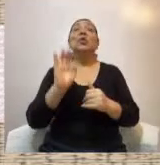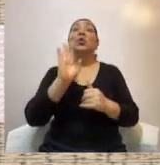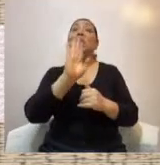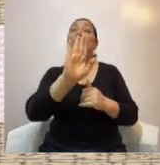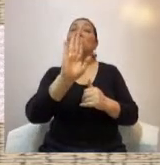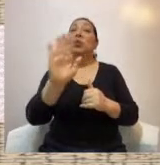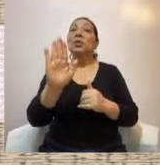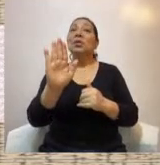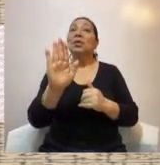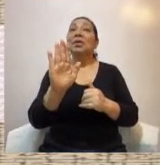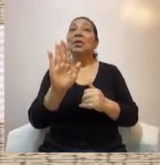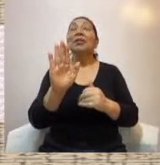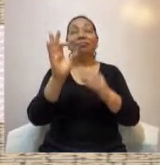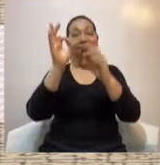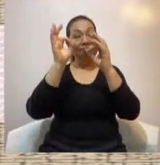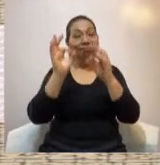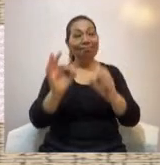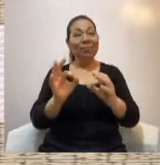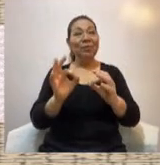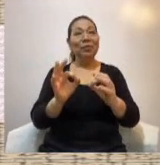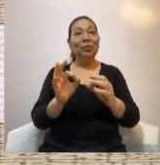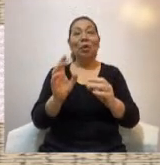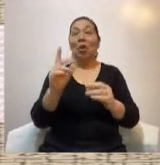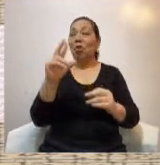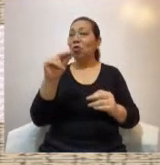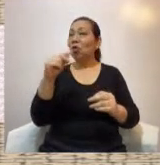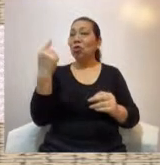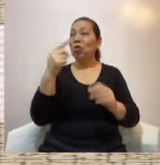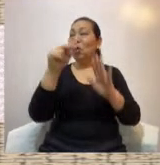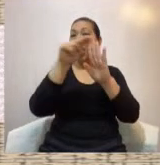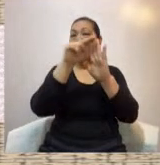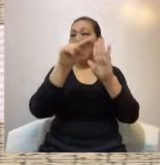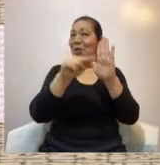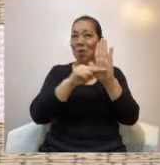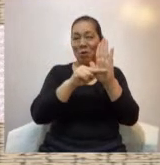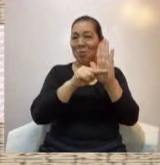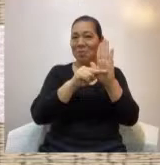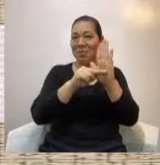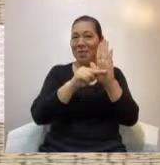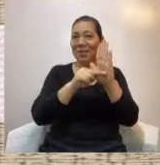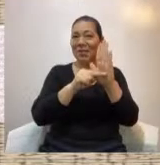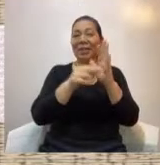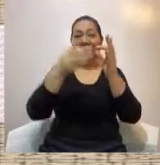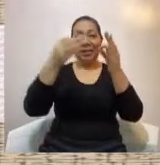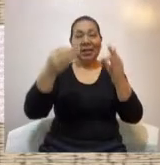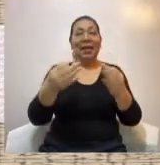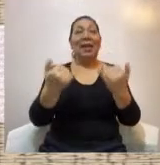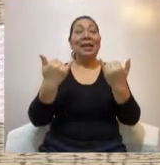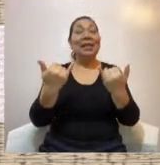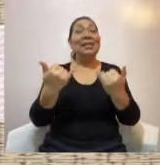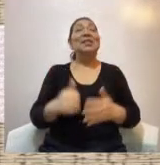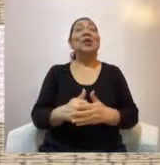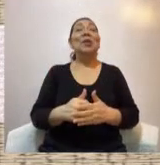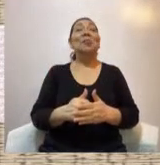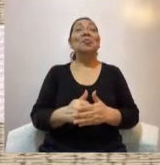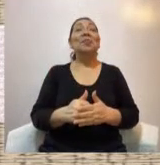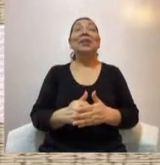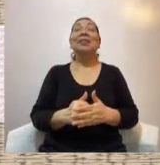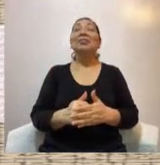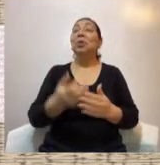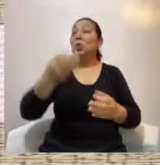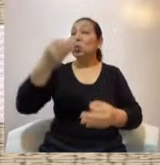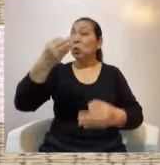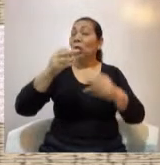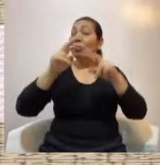en su beta real, es decir, no solo en el marco normativo, sino también en el ámbito real. En ese sentido,